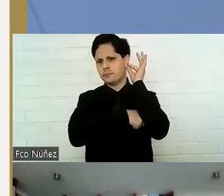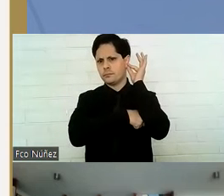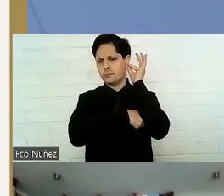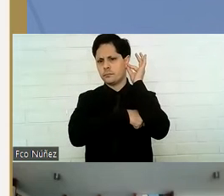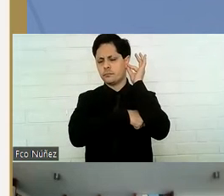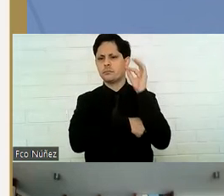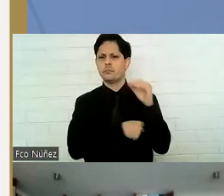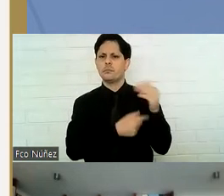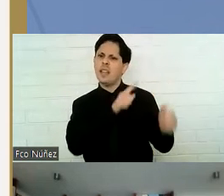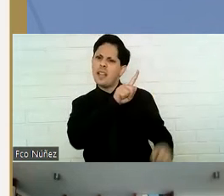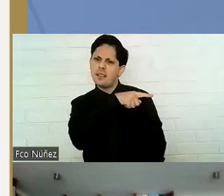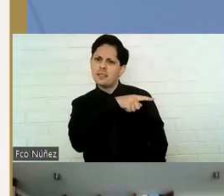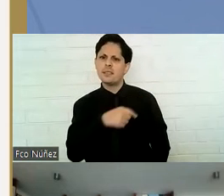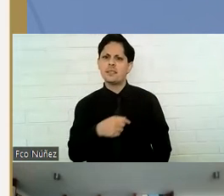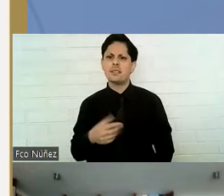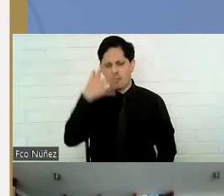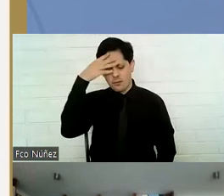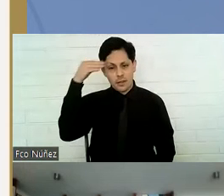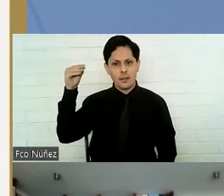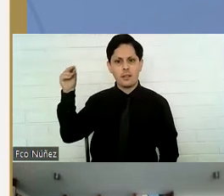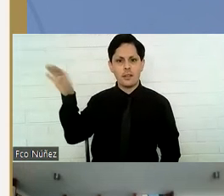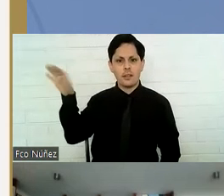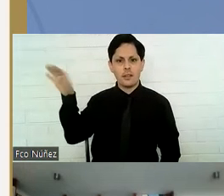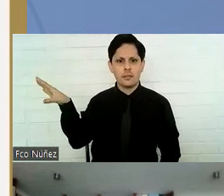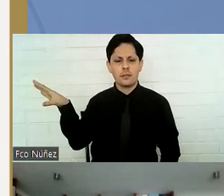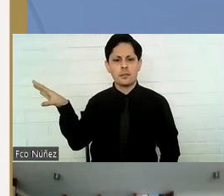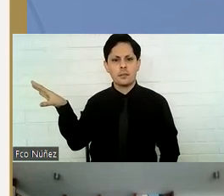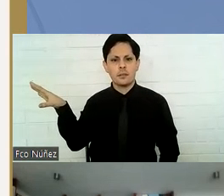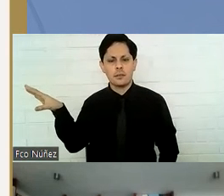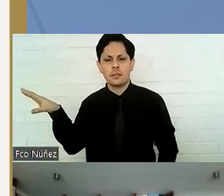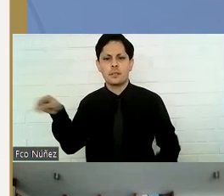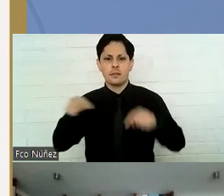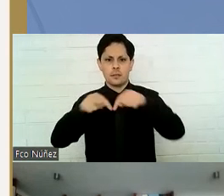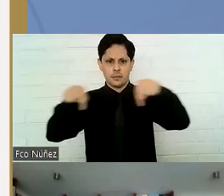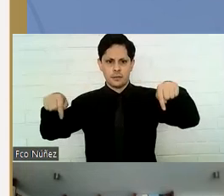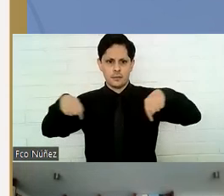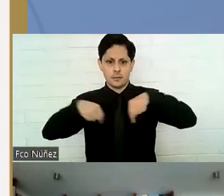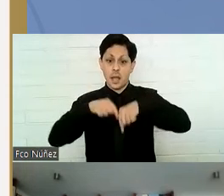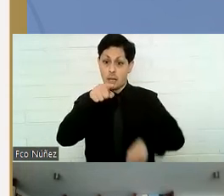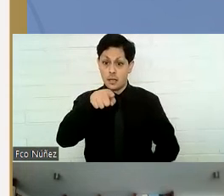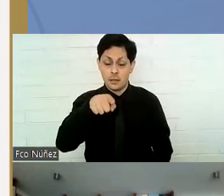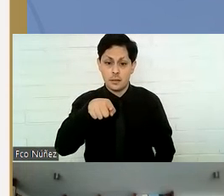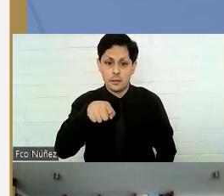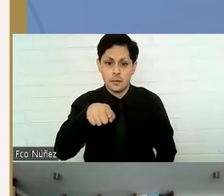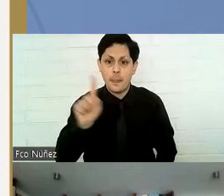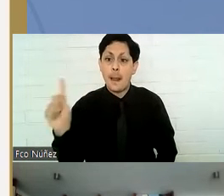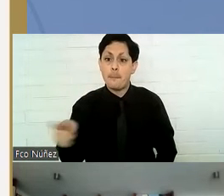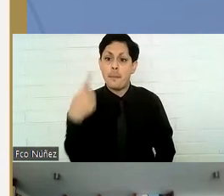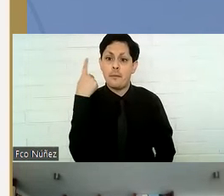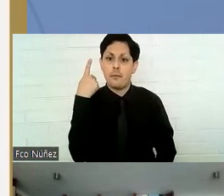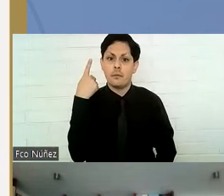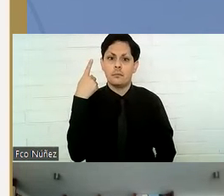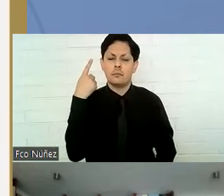parte de ese movimiento y de esa condición. Aquí tenemos quizá al primer fotógrafo